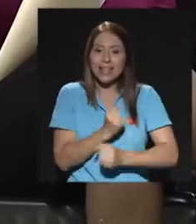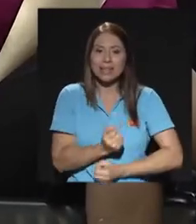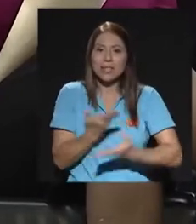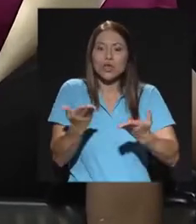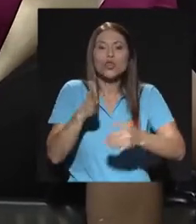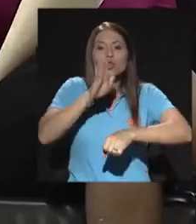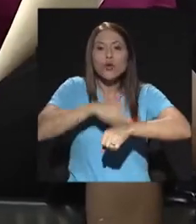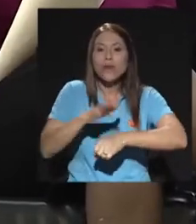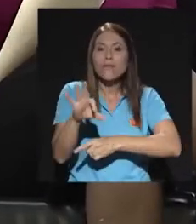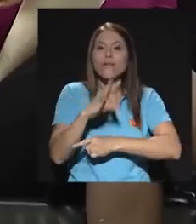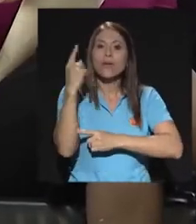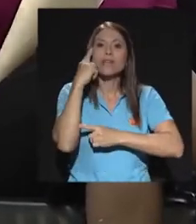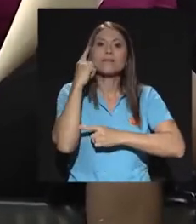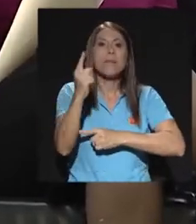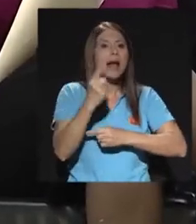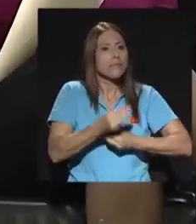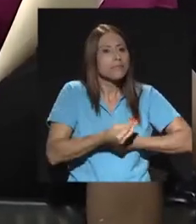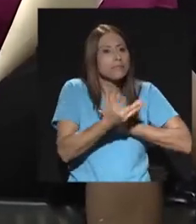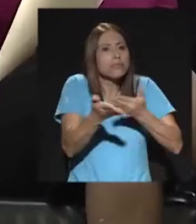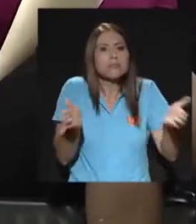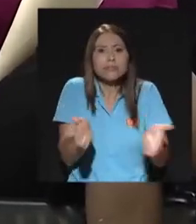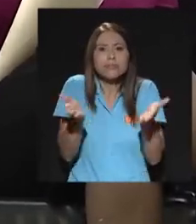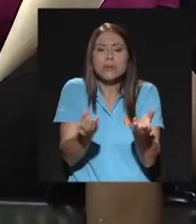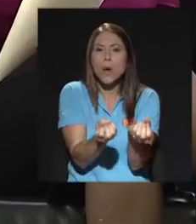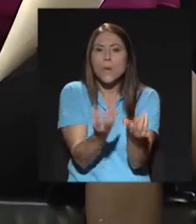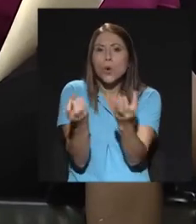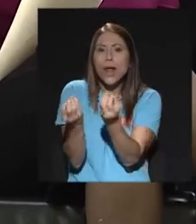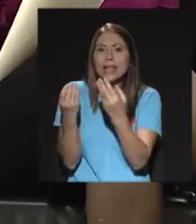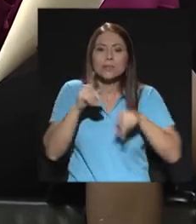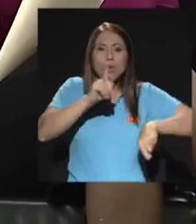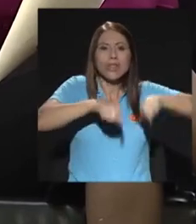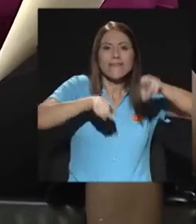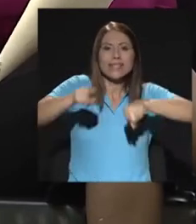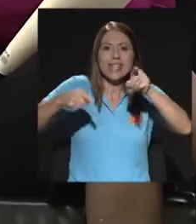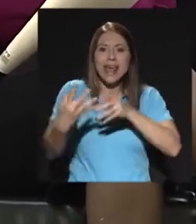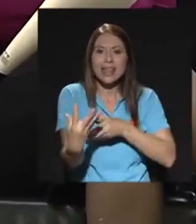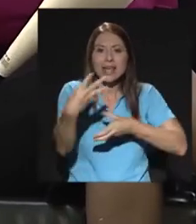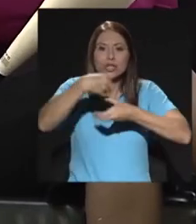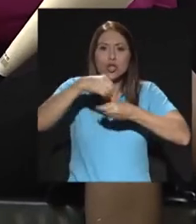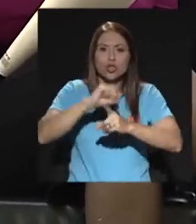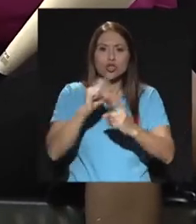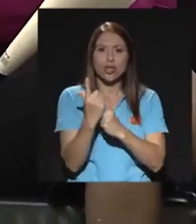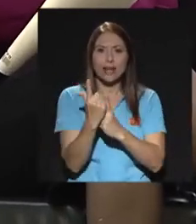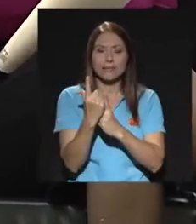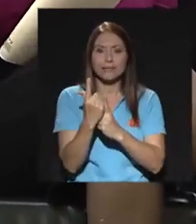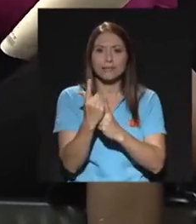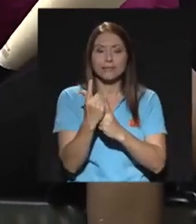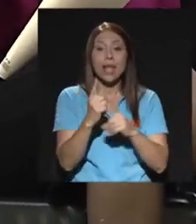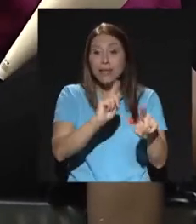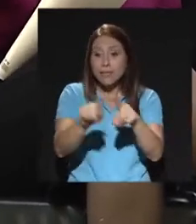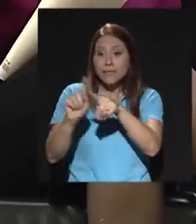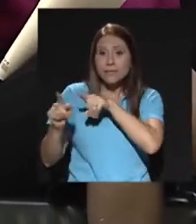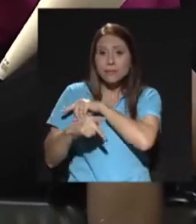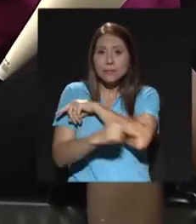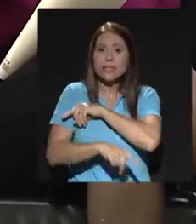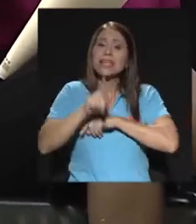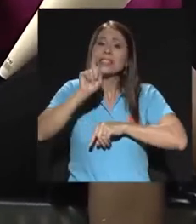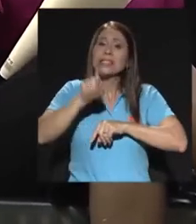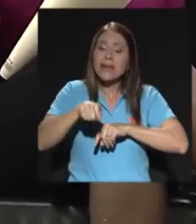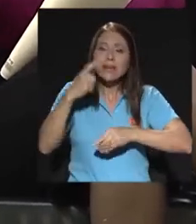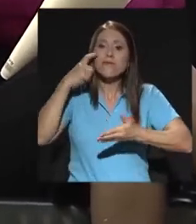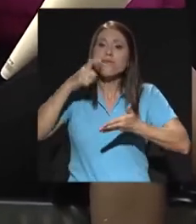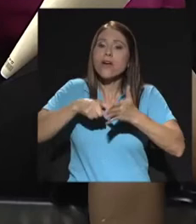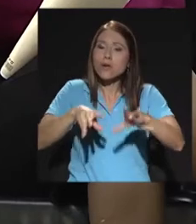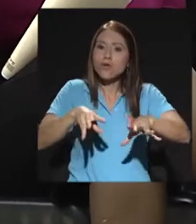de pluralismo, diversidad e inclusión social. Los países tienen que reconocer, sin